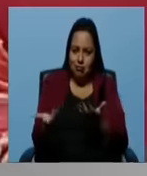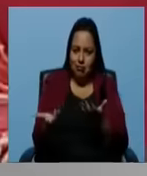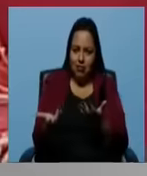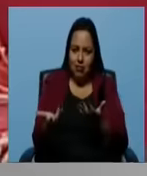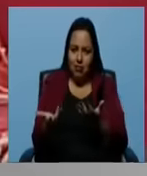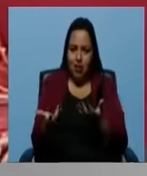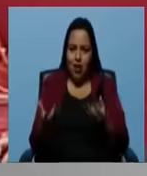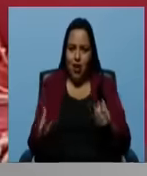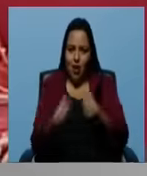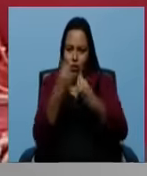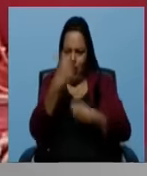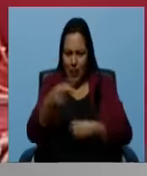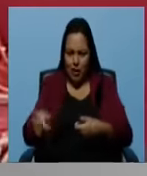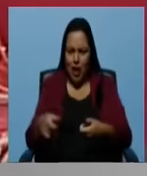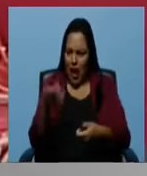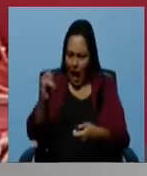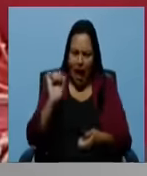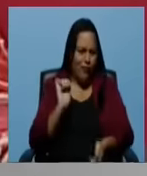captores